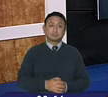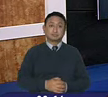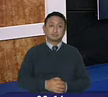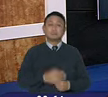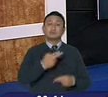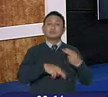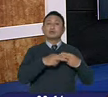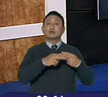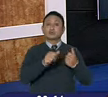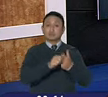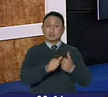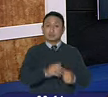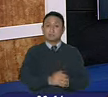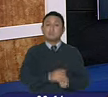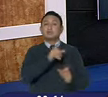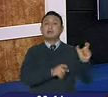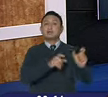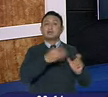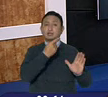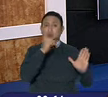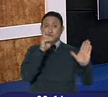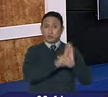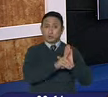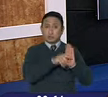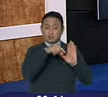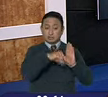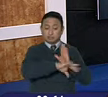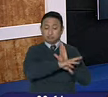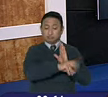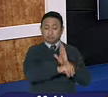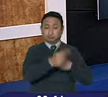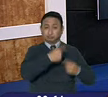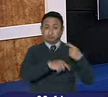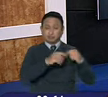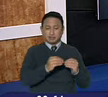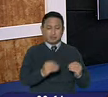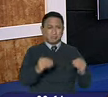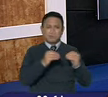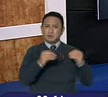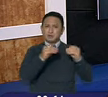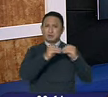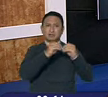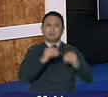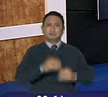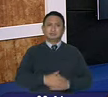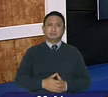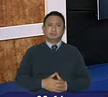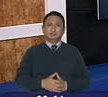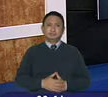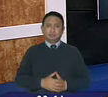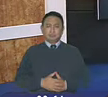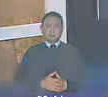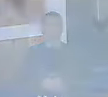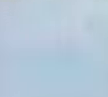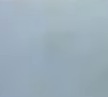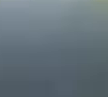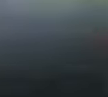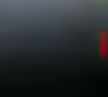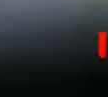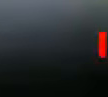negocio aledaño. Los moradores denuncian que el robo a locales comerciales ha crecido de forma alarmante.